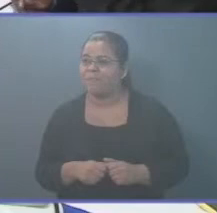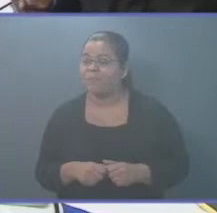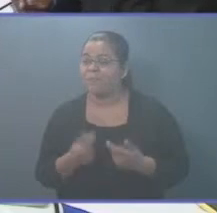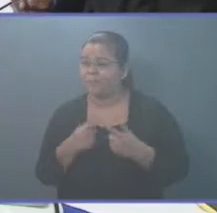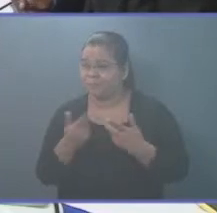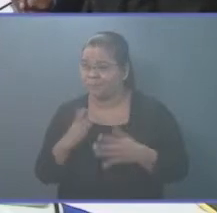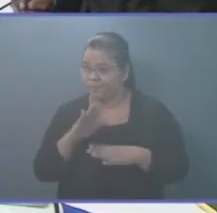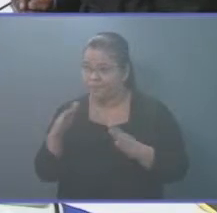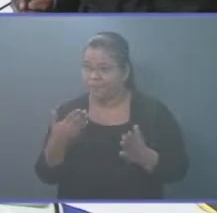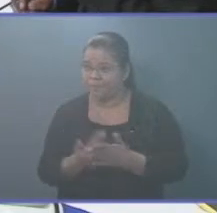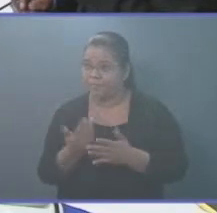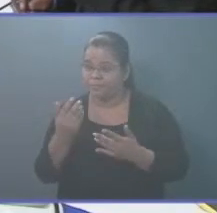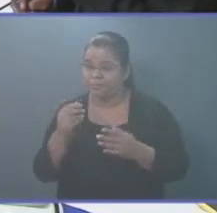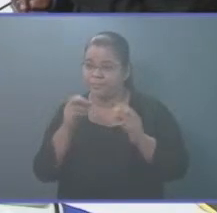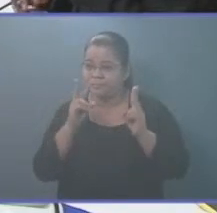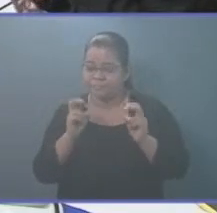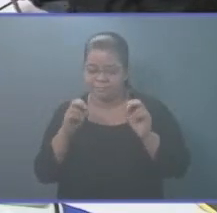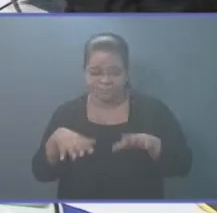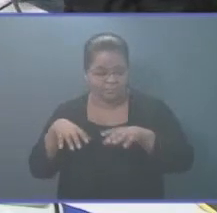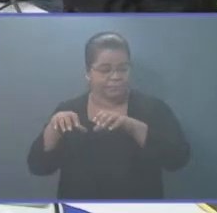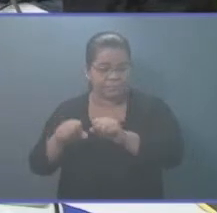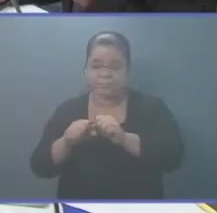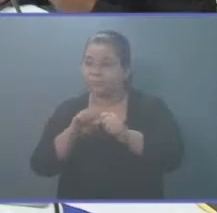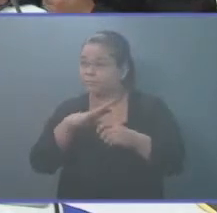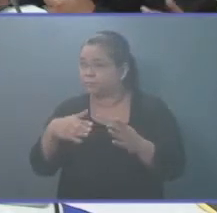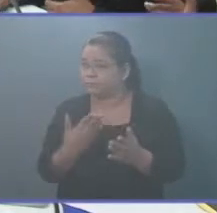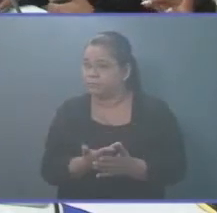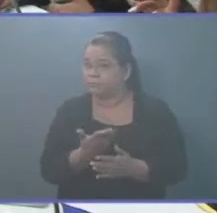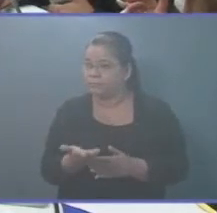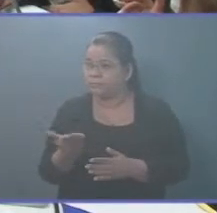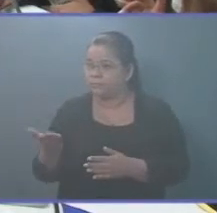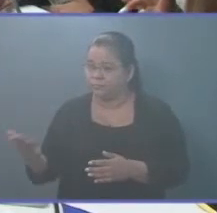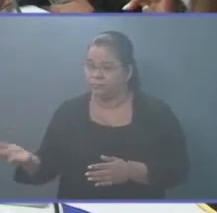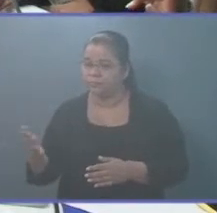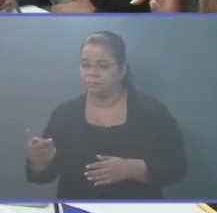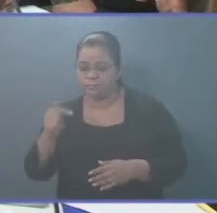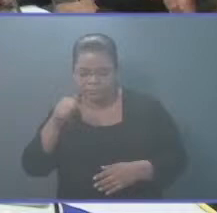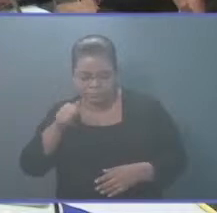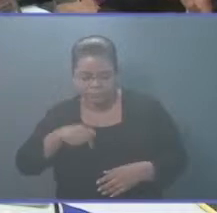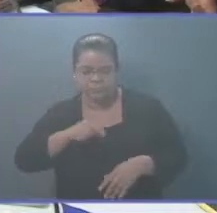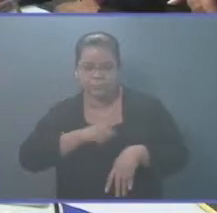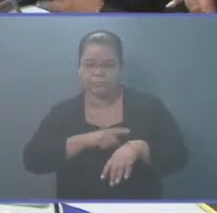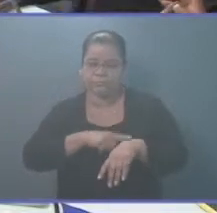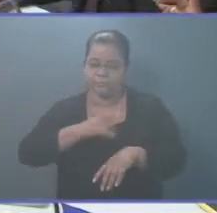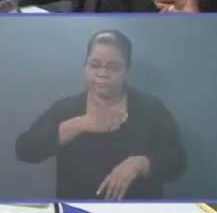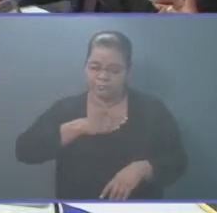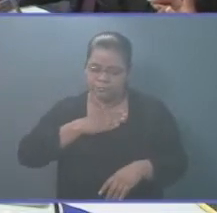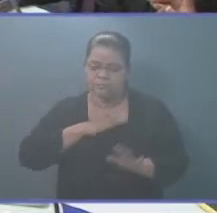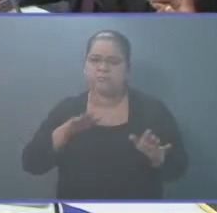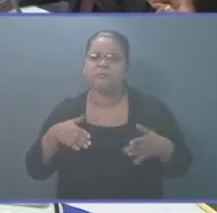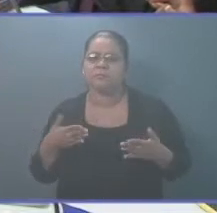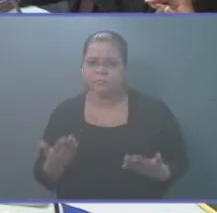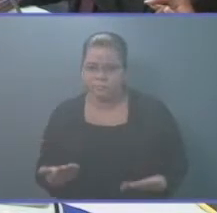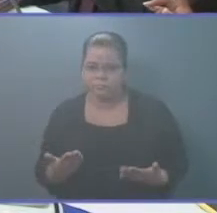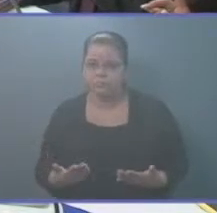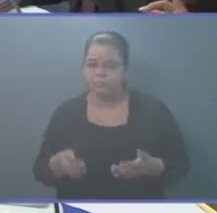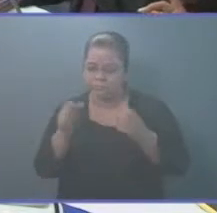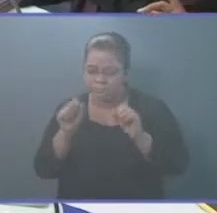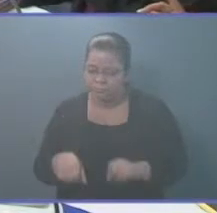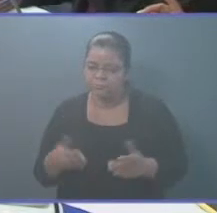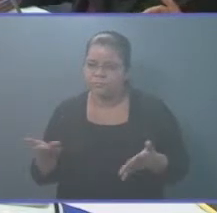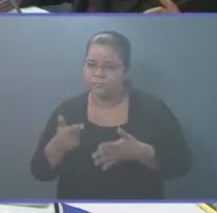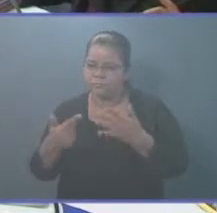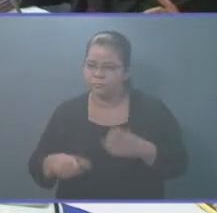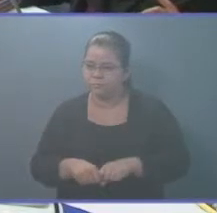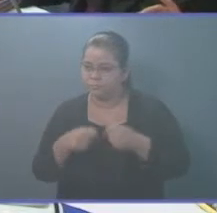de la incautación de todos aquellos bienes activos utilizados para la comisión de los delitos